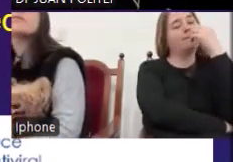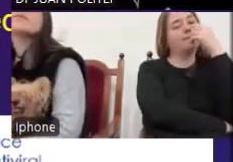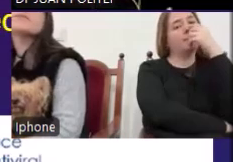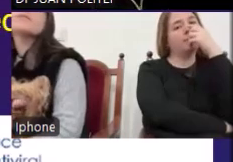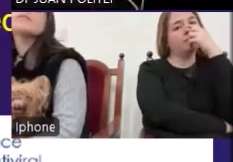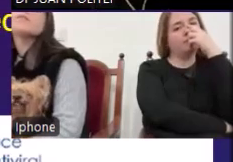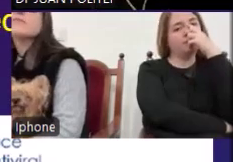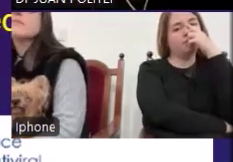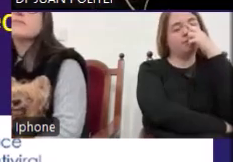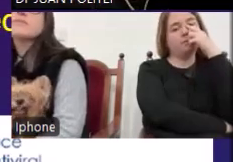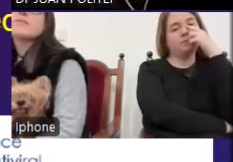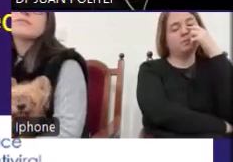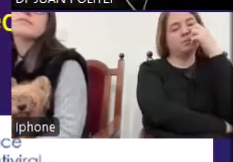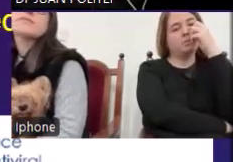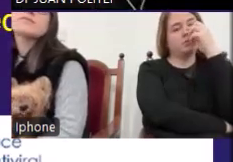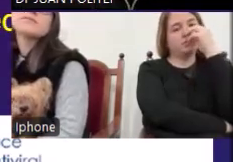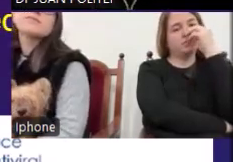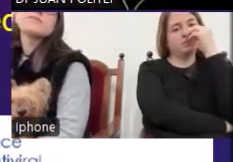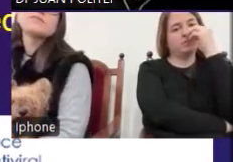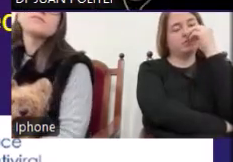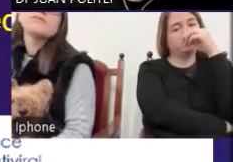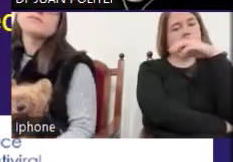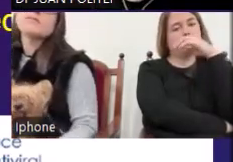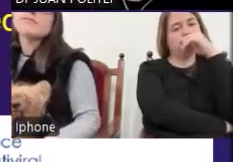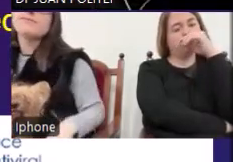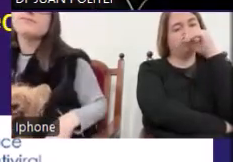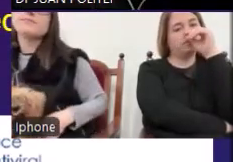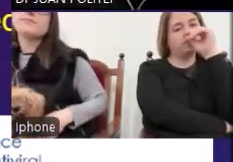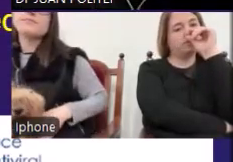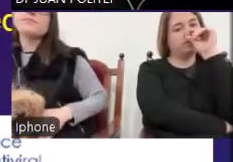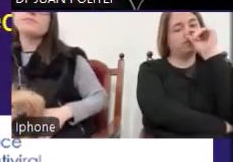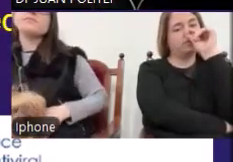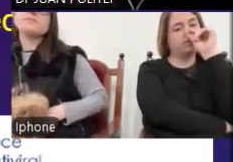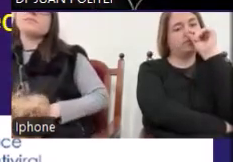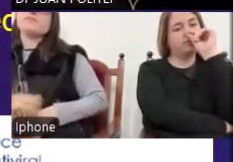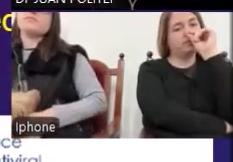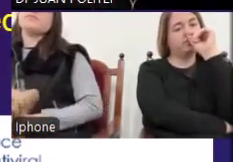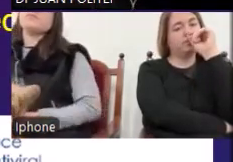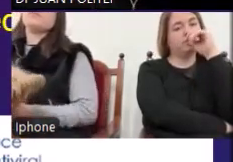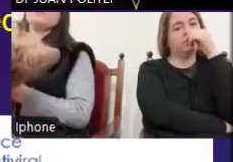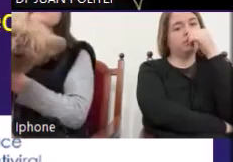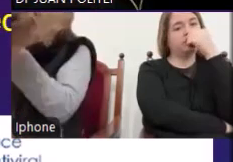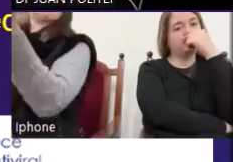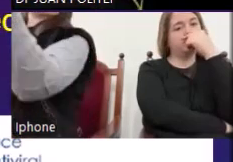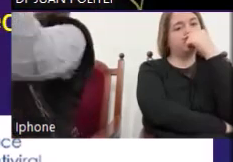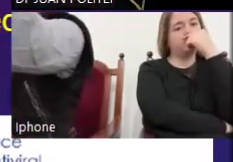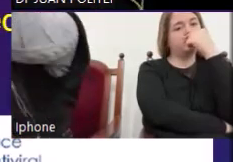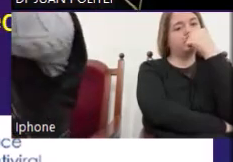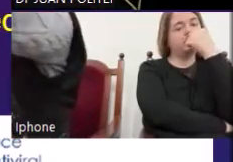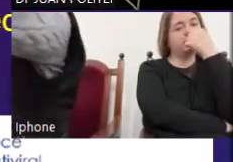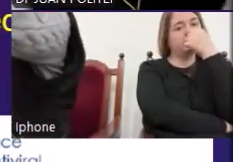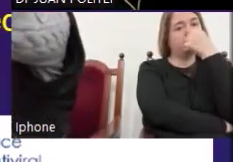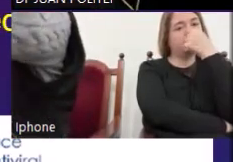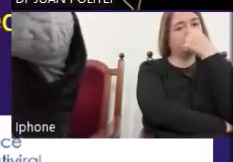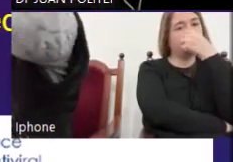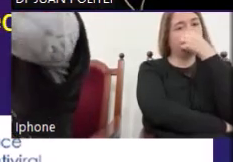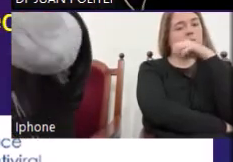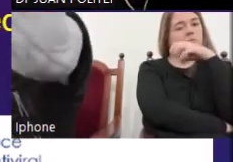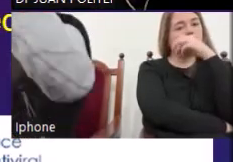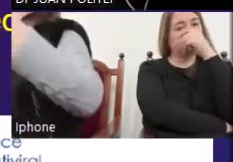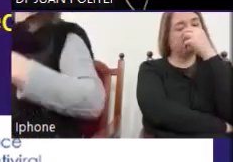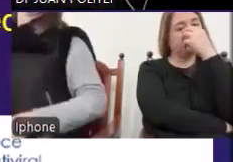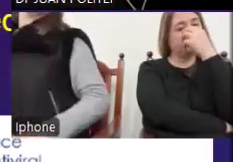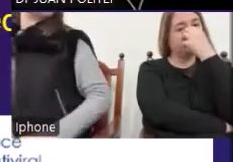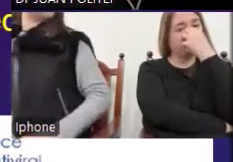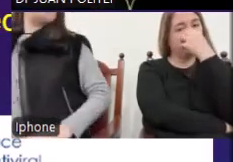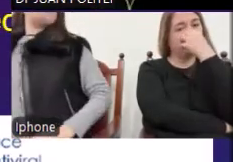a empezar a hacer en febrero del 2020, en la Fundación Favaloro, donde yo trabajé mucho